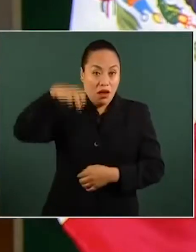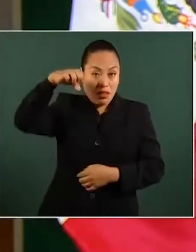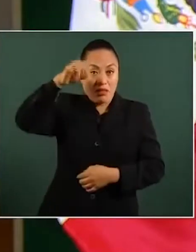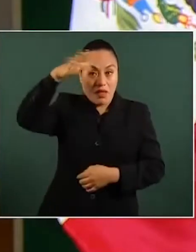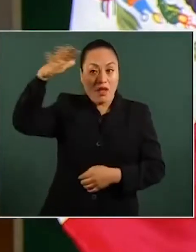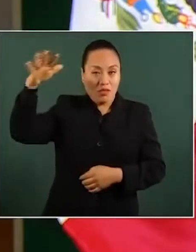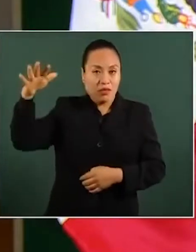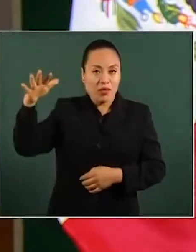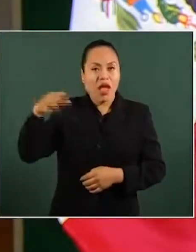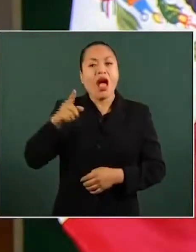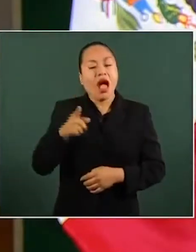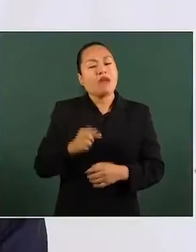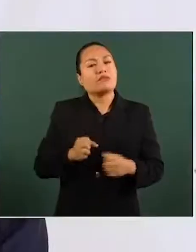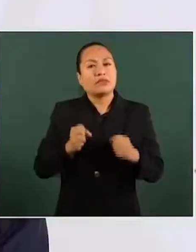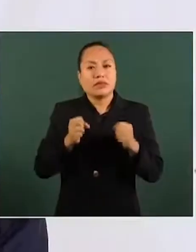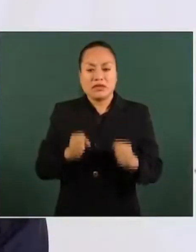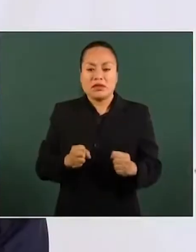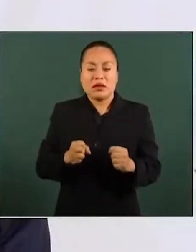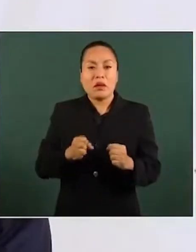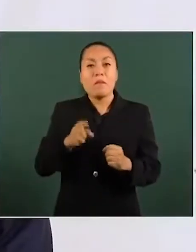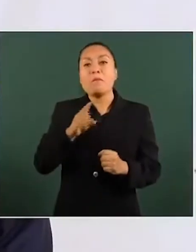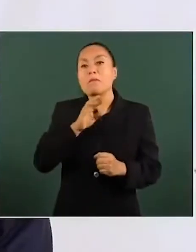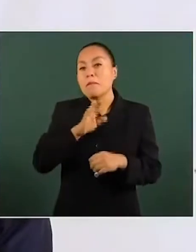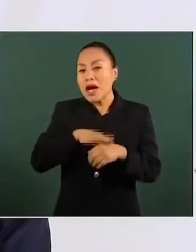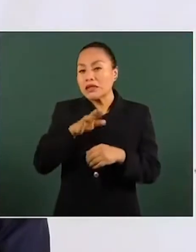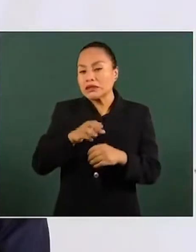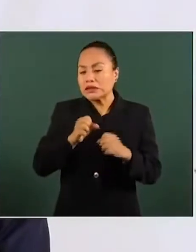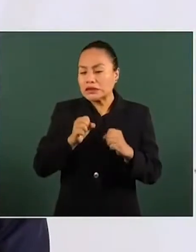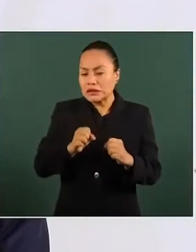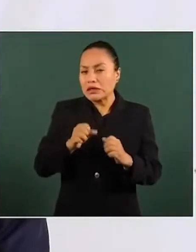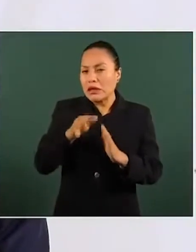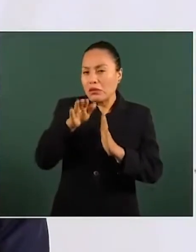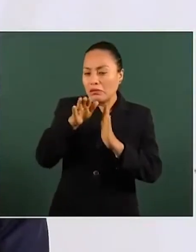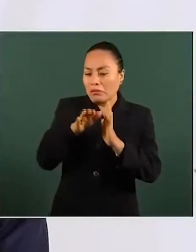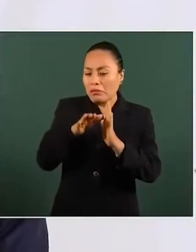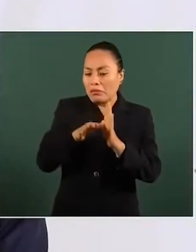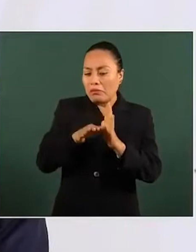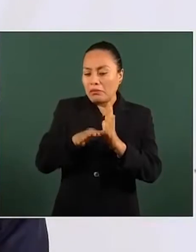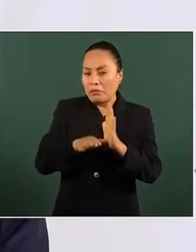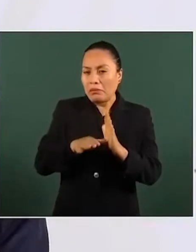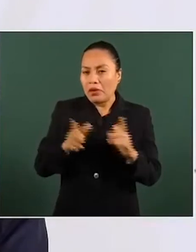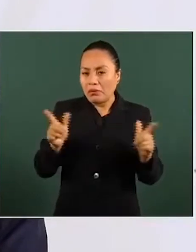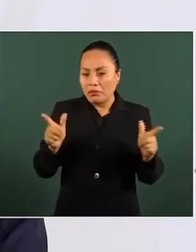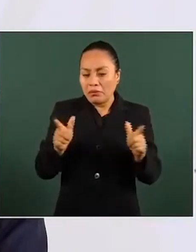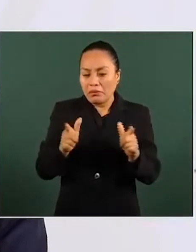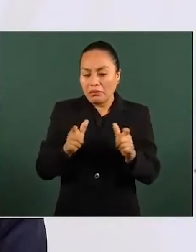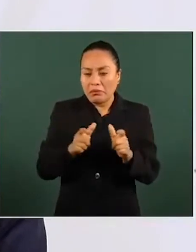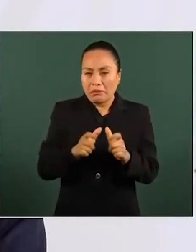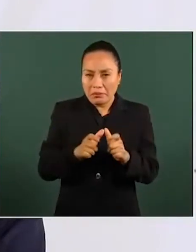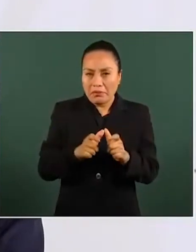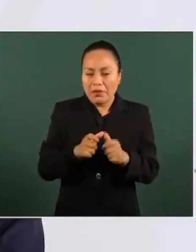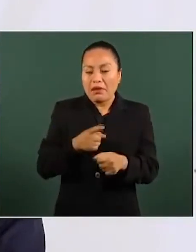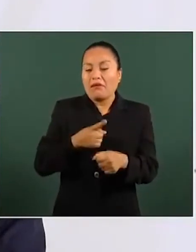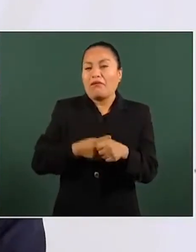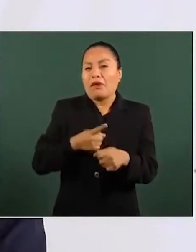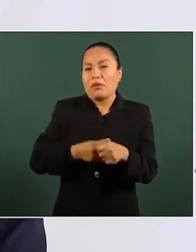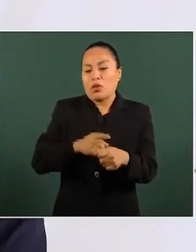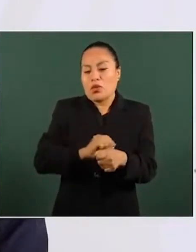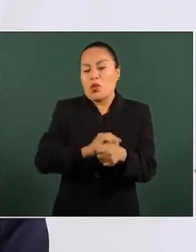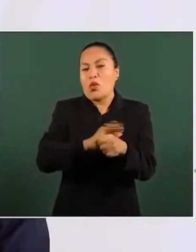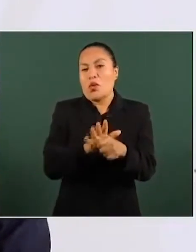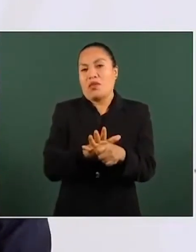garantizamos una disminución en fallecimientos por kobe del